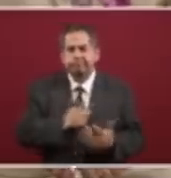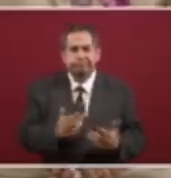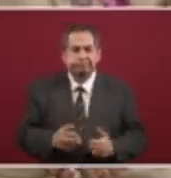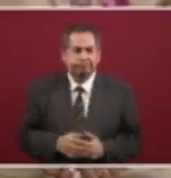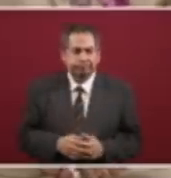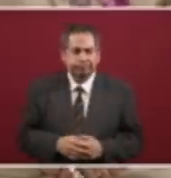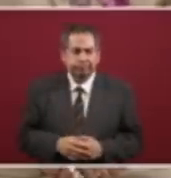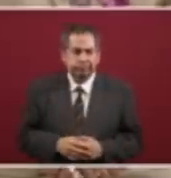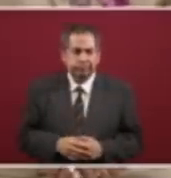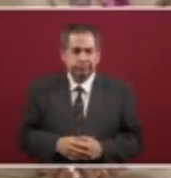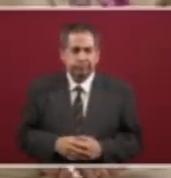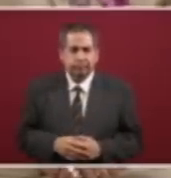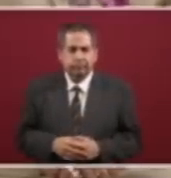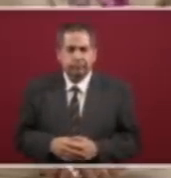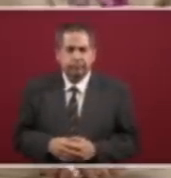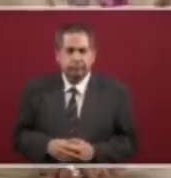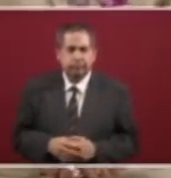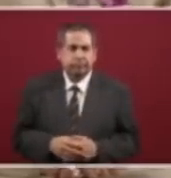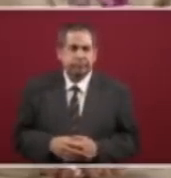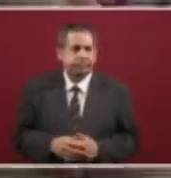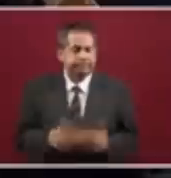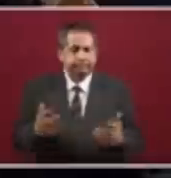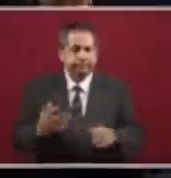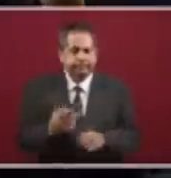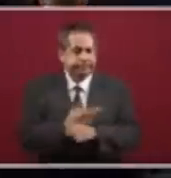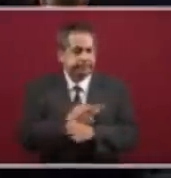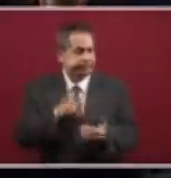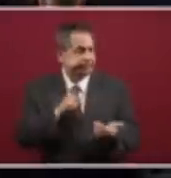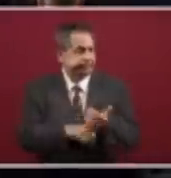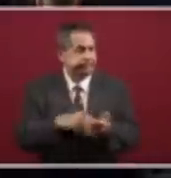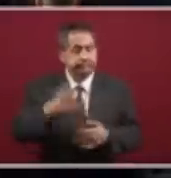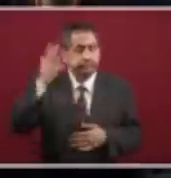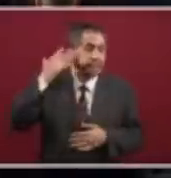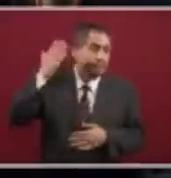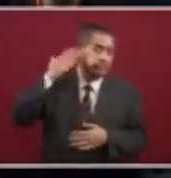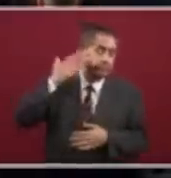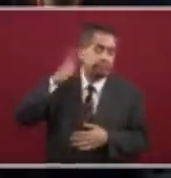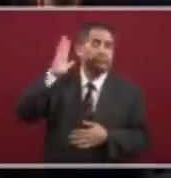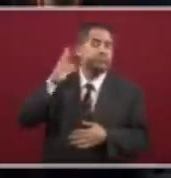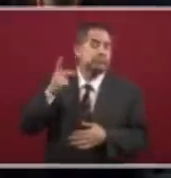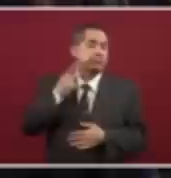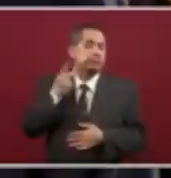qué es lo que prevalecía como política